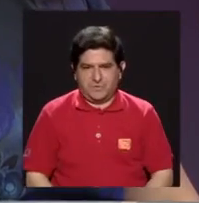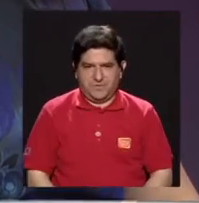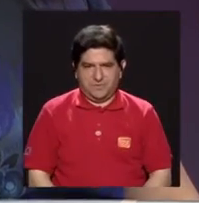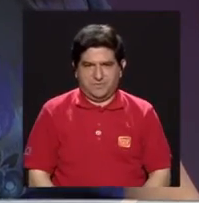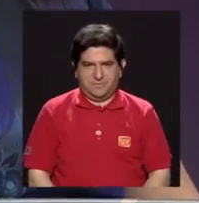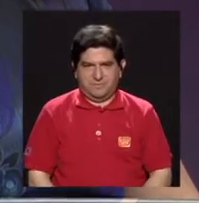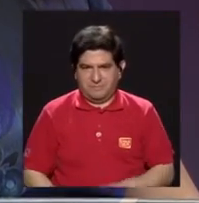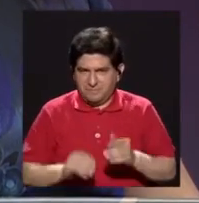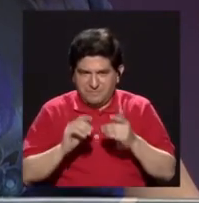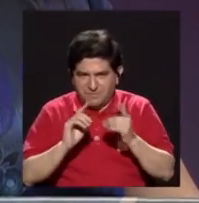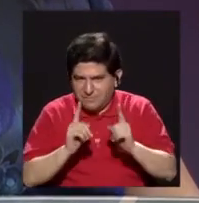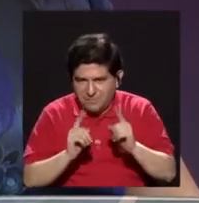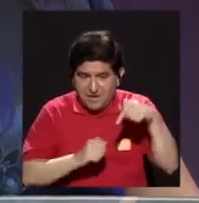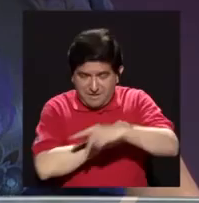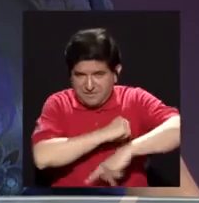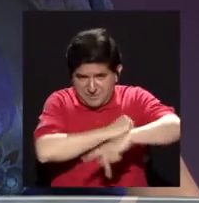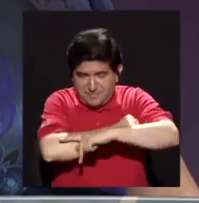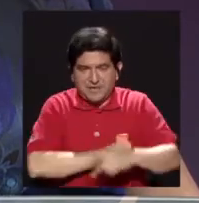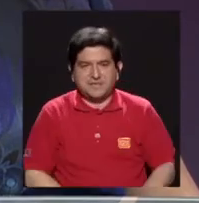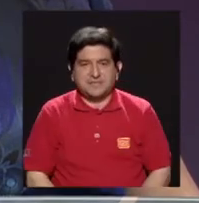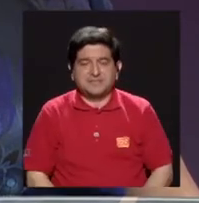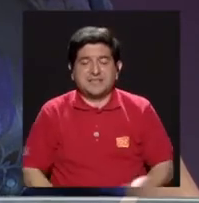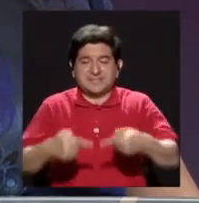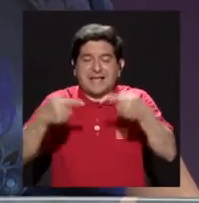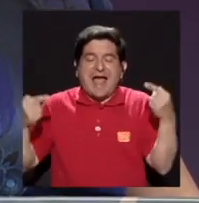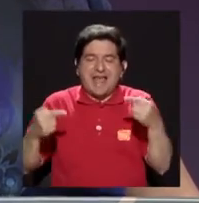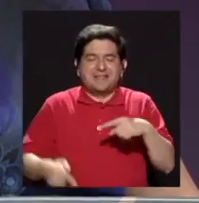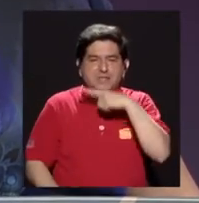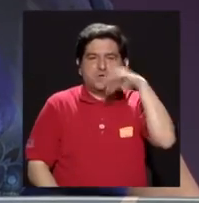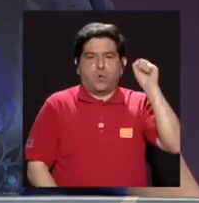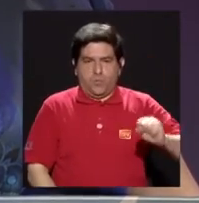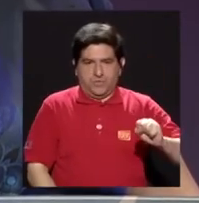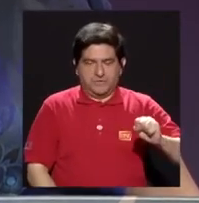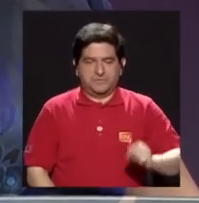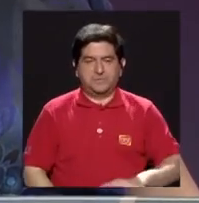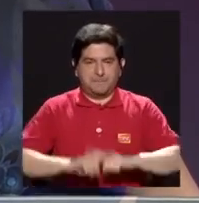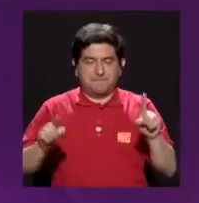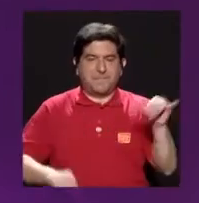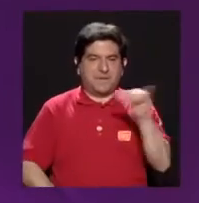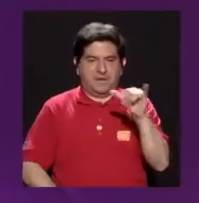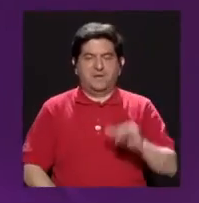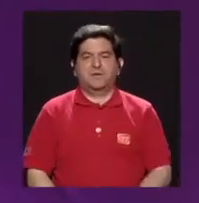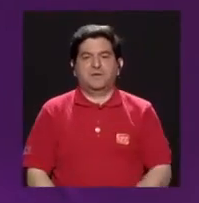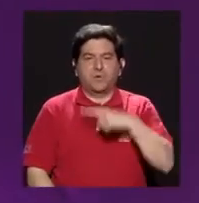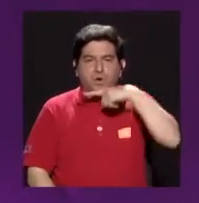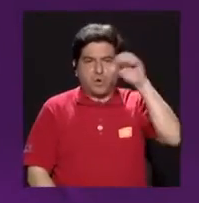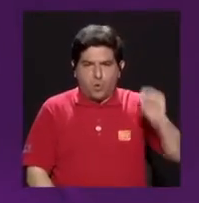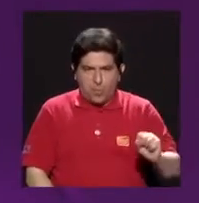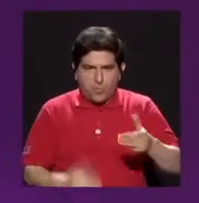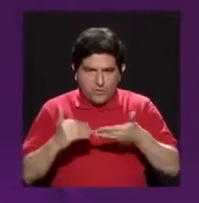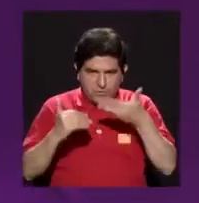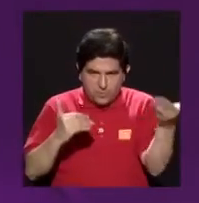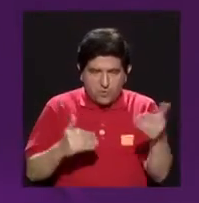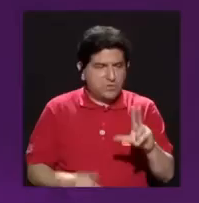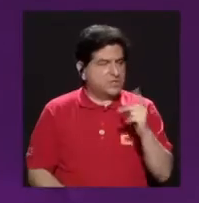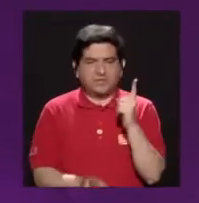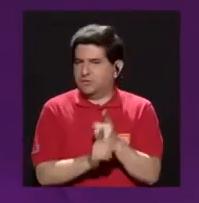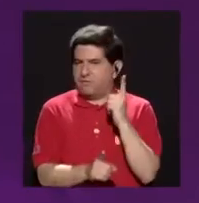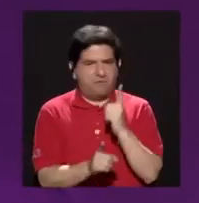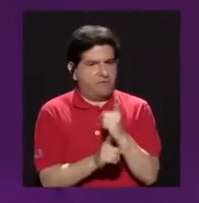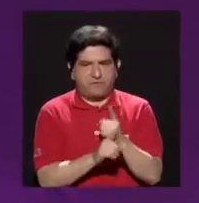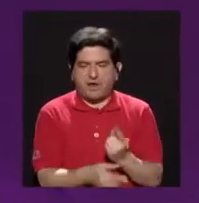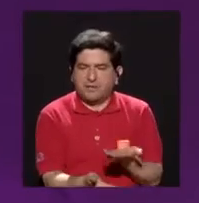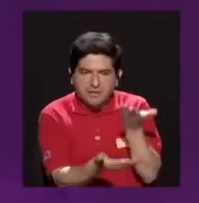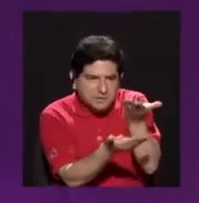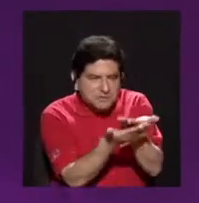mito en este país, es un fuerte anticomunismo, ¿verdad? Pero además ubicar como comunismo muchas cosas que no lo son, ¿verdad? Es